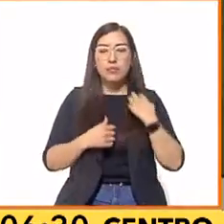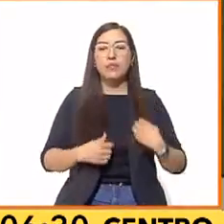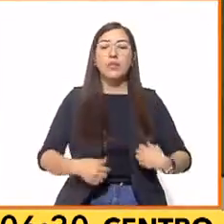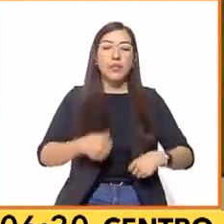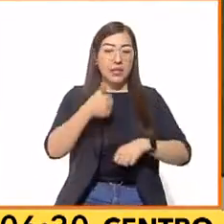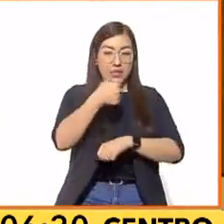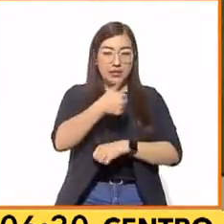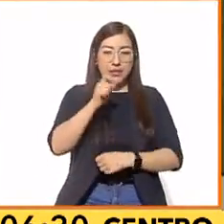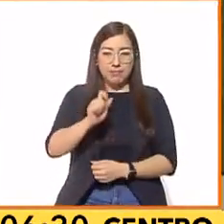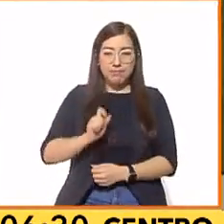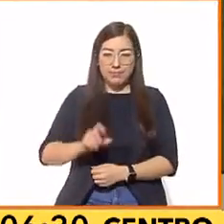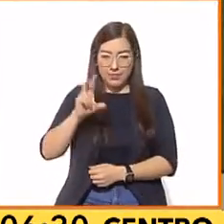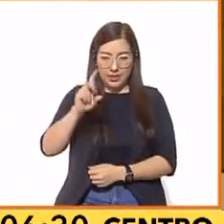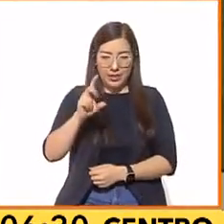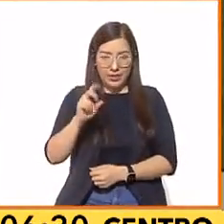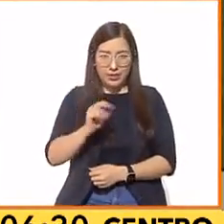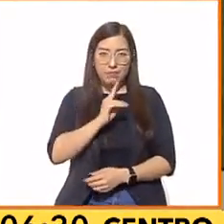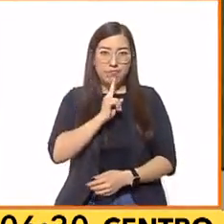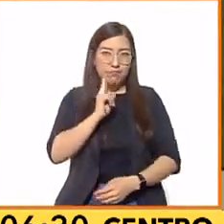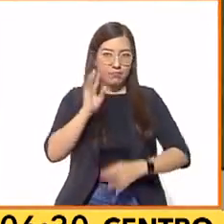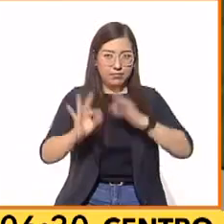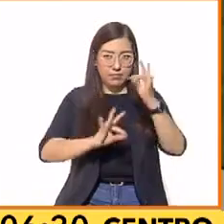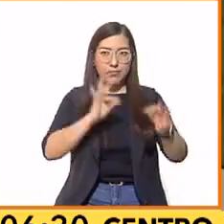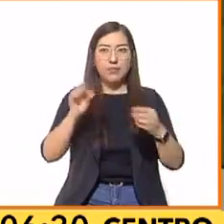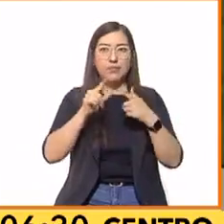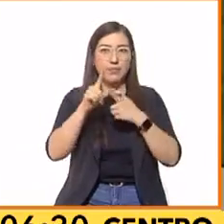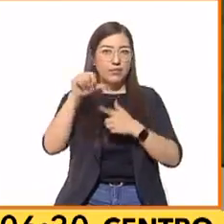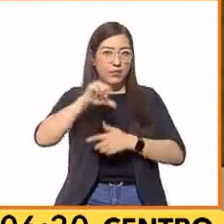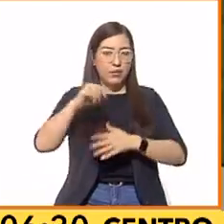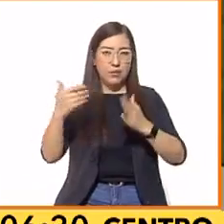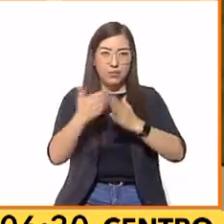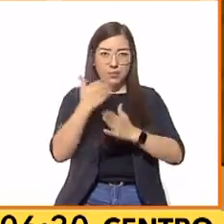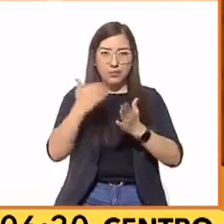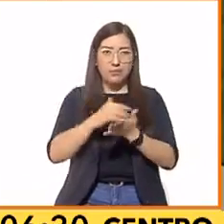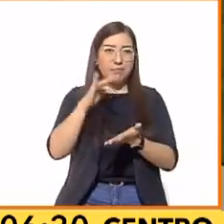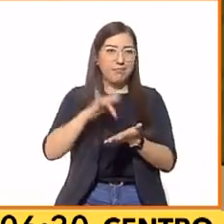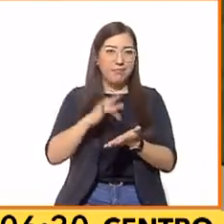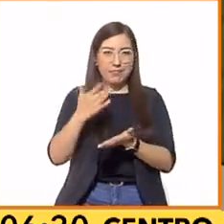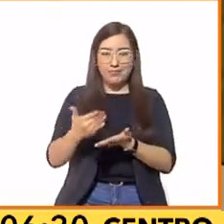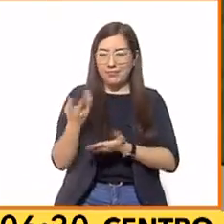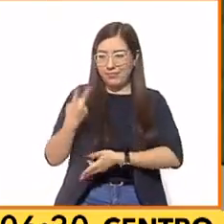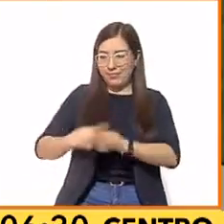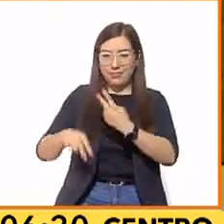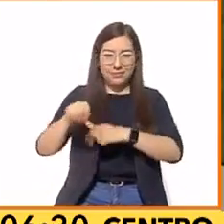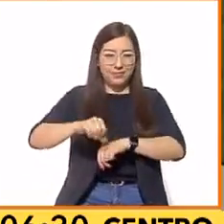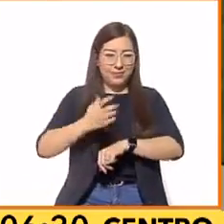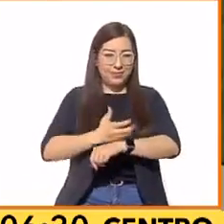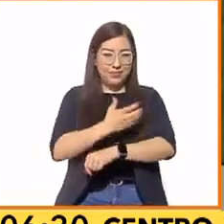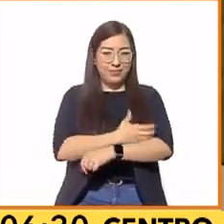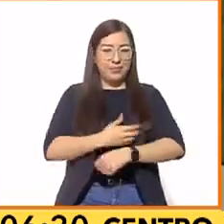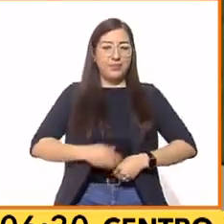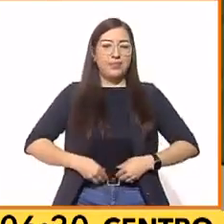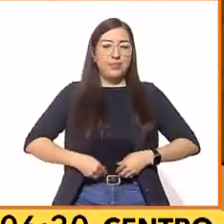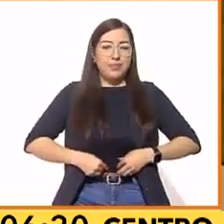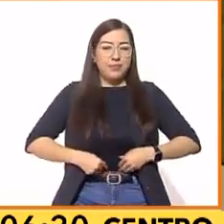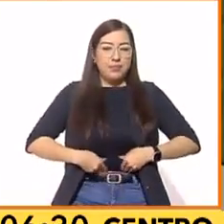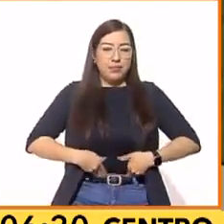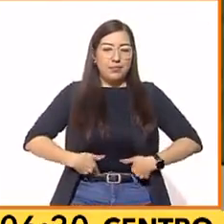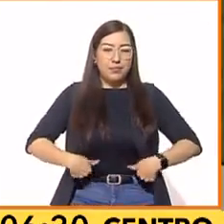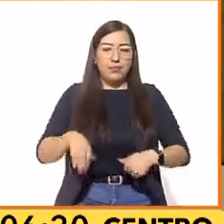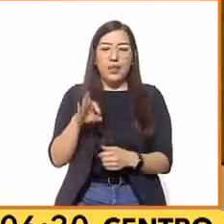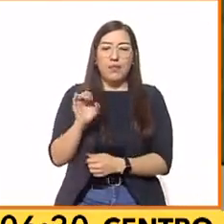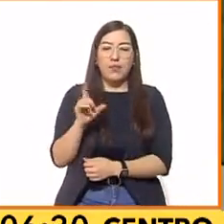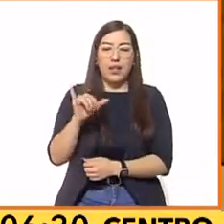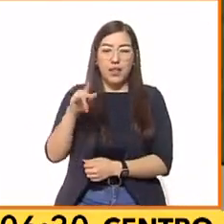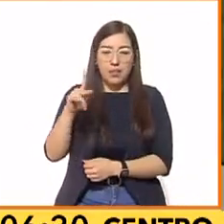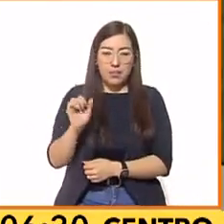6:30 de la mañana, seguimos en 11 Noticias y esta mañana agradecemos la presencia aquí en el estudio de 11 Noticias de Felipe Ávila,